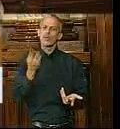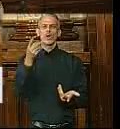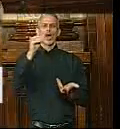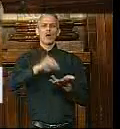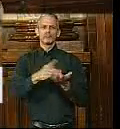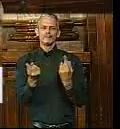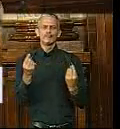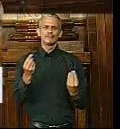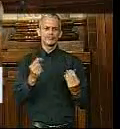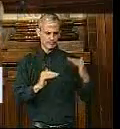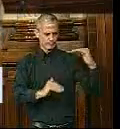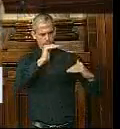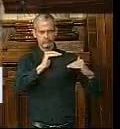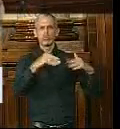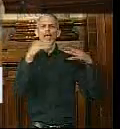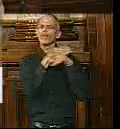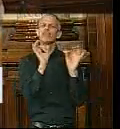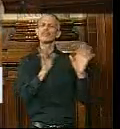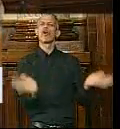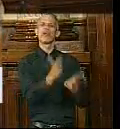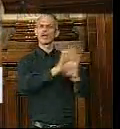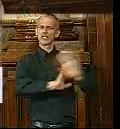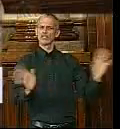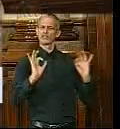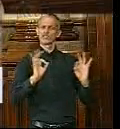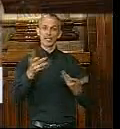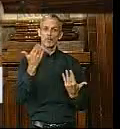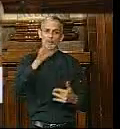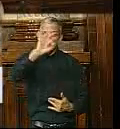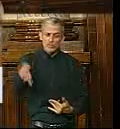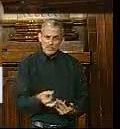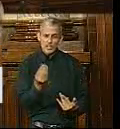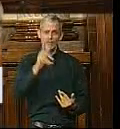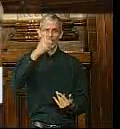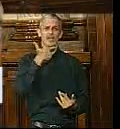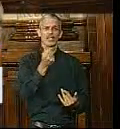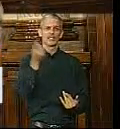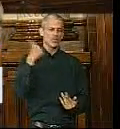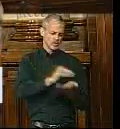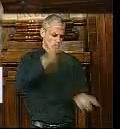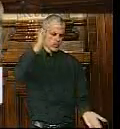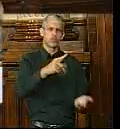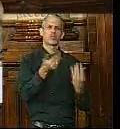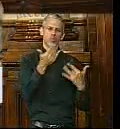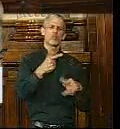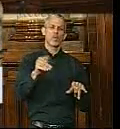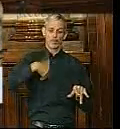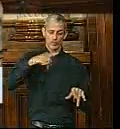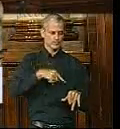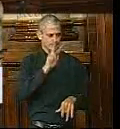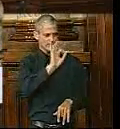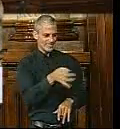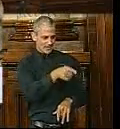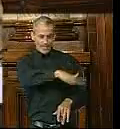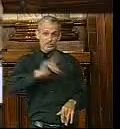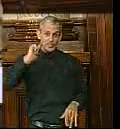de rango de lengua, que podamos saber más, que más tempranamente accedamos a los diagnósticos